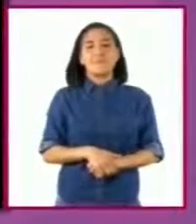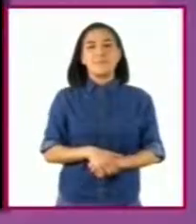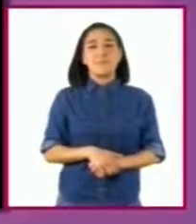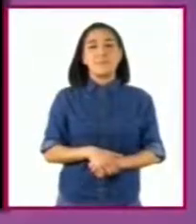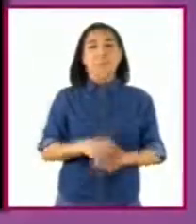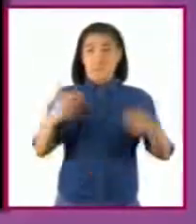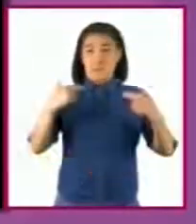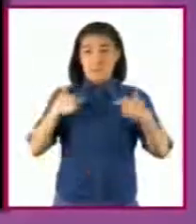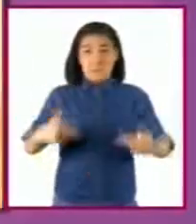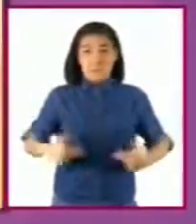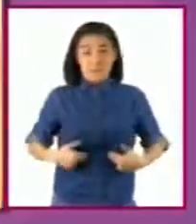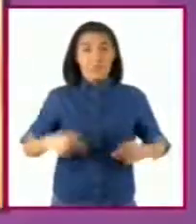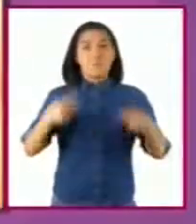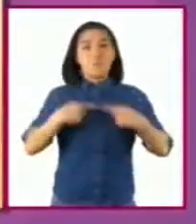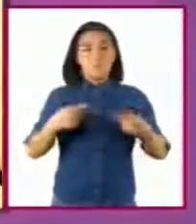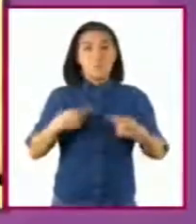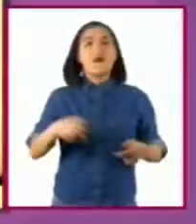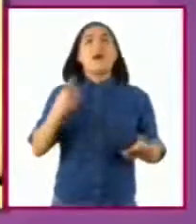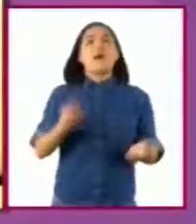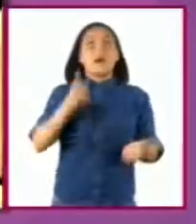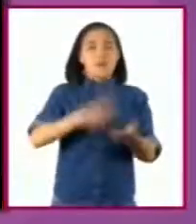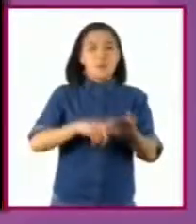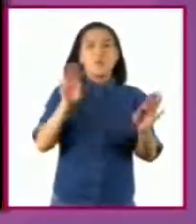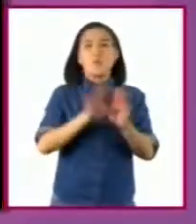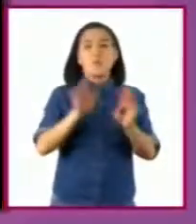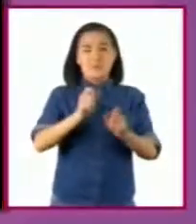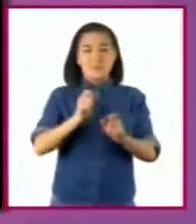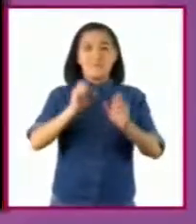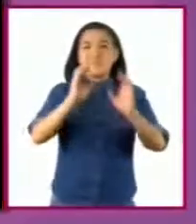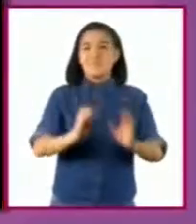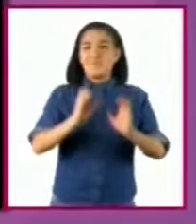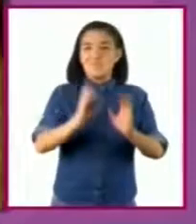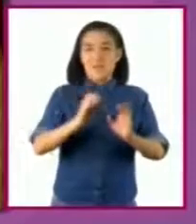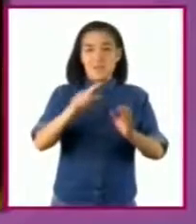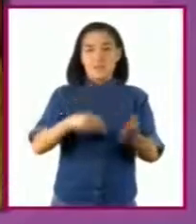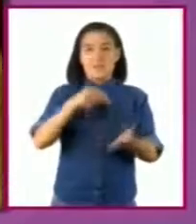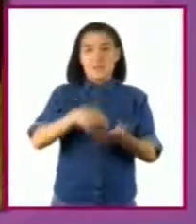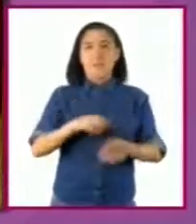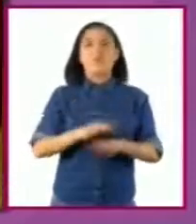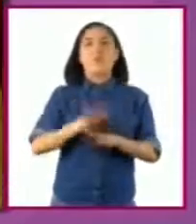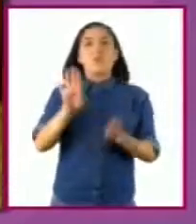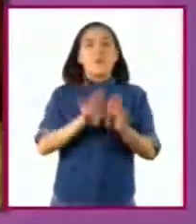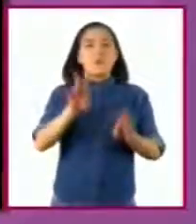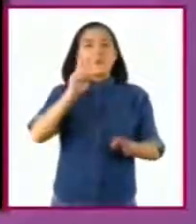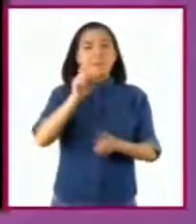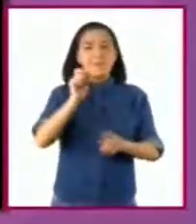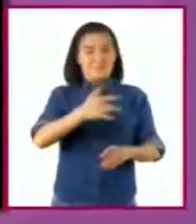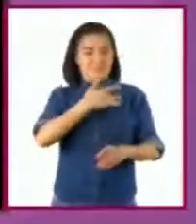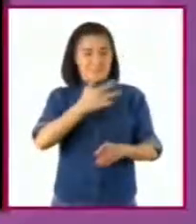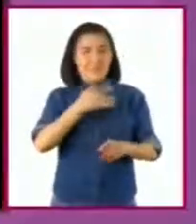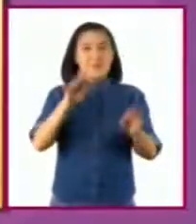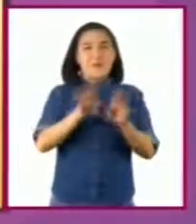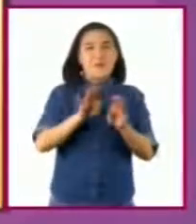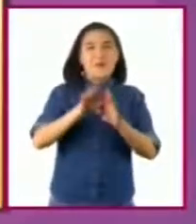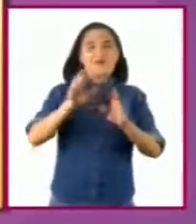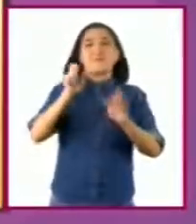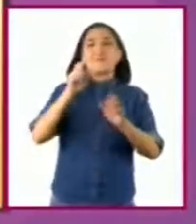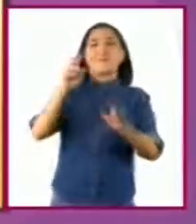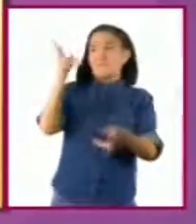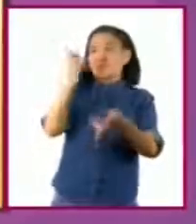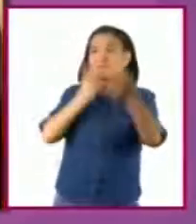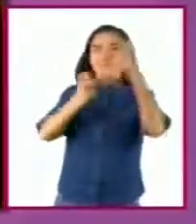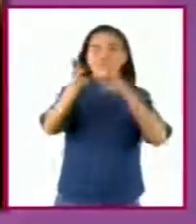Los seres vivos preservan su existencia en un entorno cambiante, nutriendo sus células con las enseñanzas de la naturaleza,